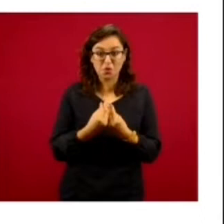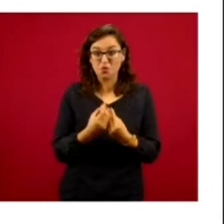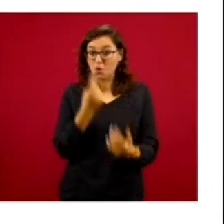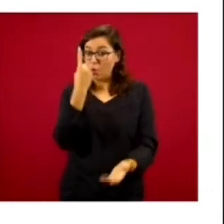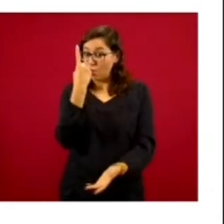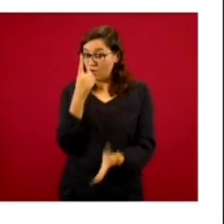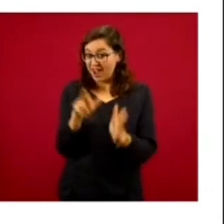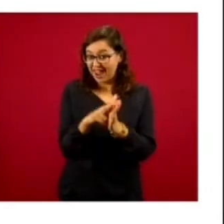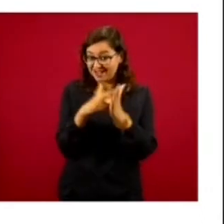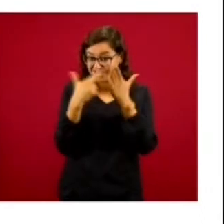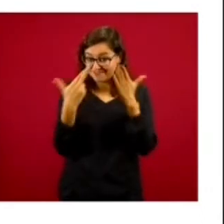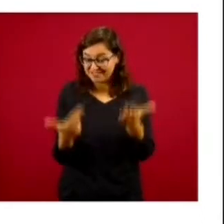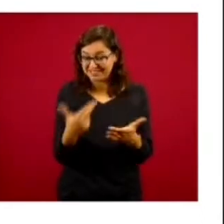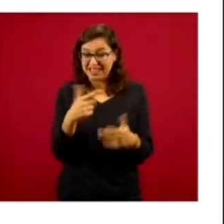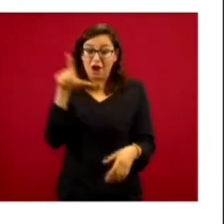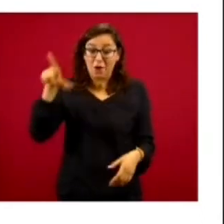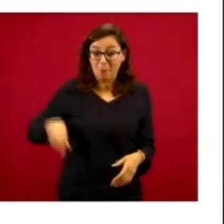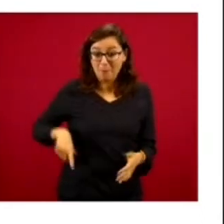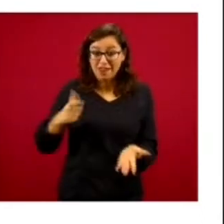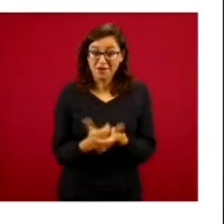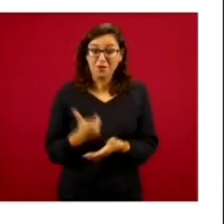Libres